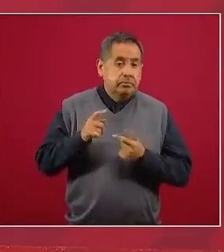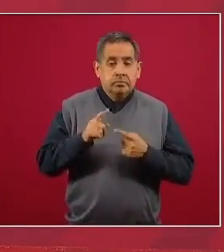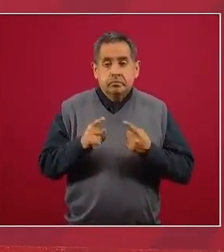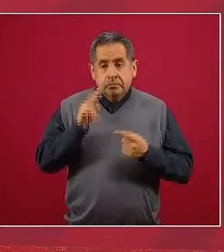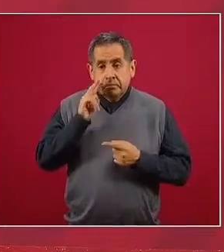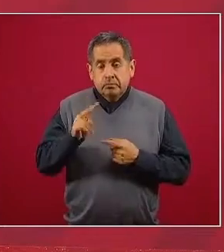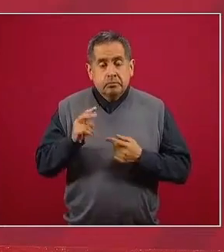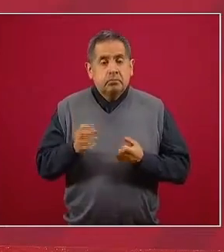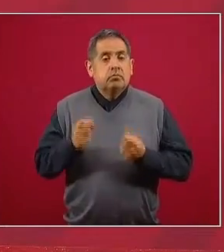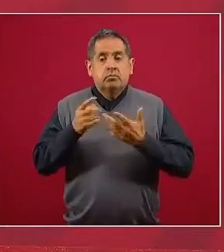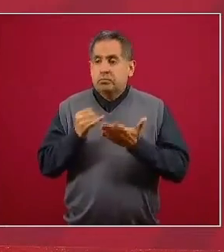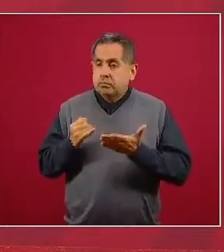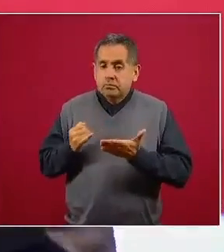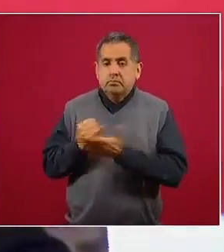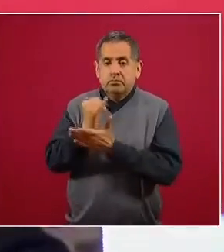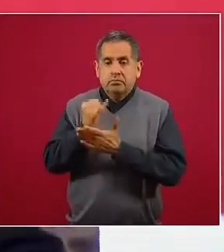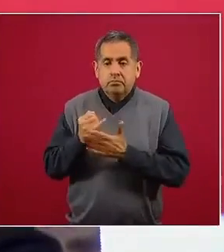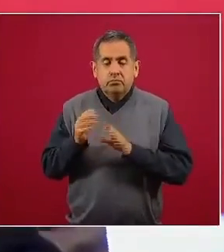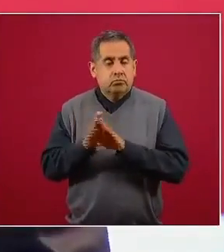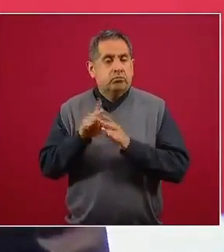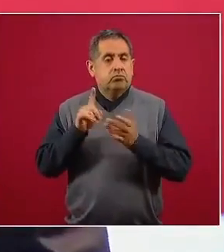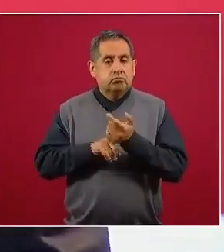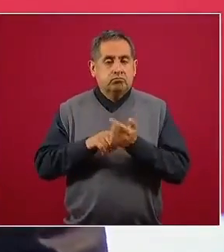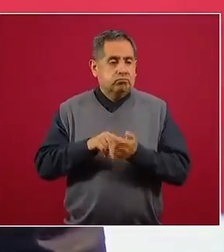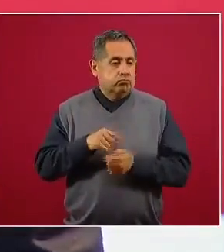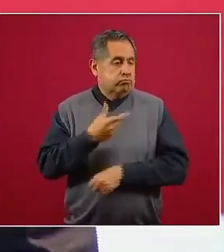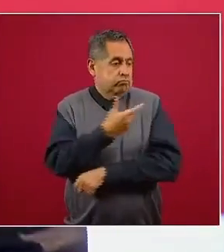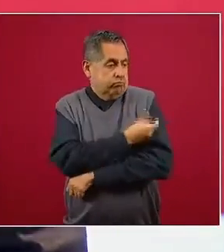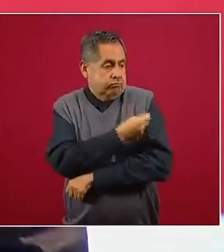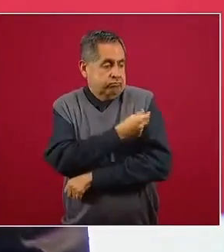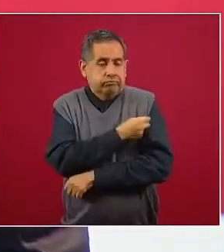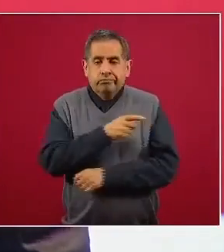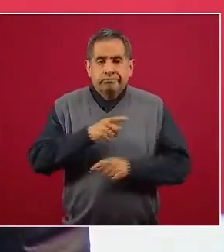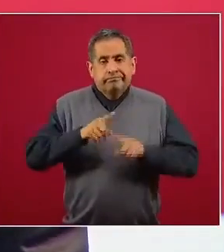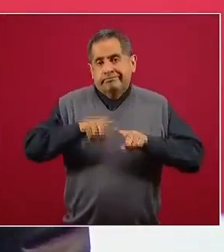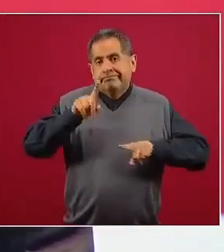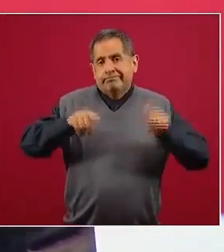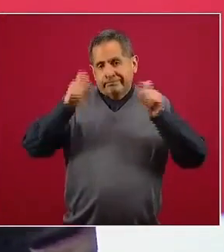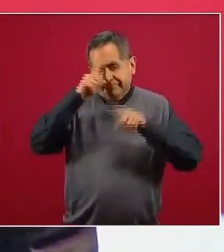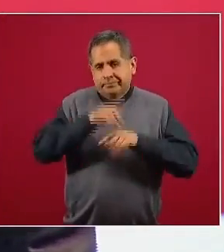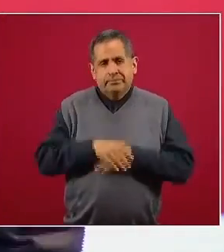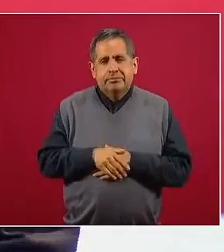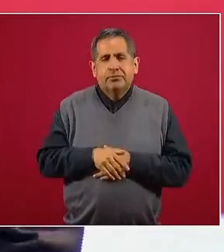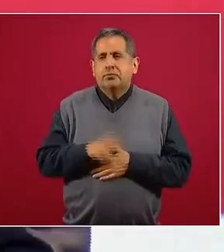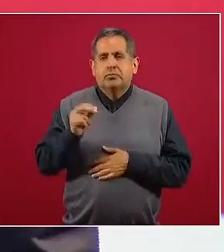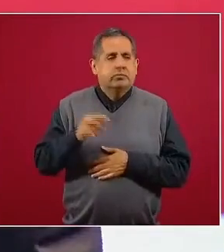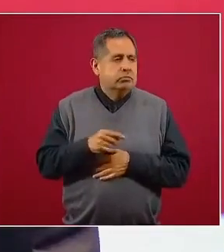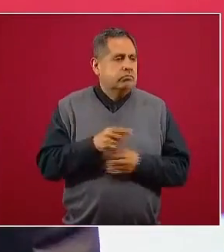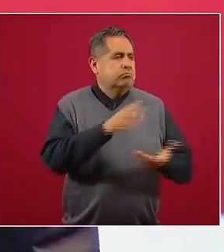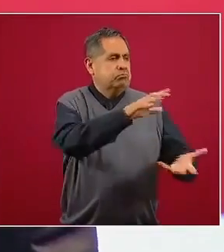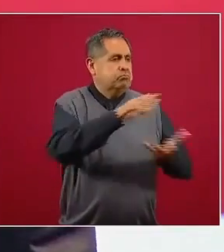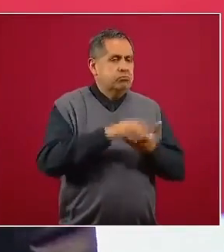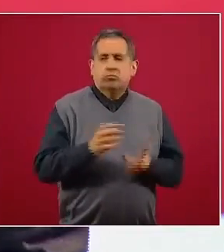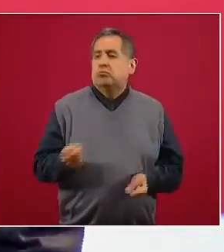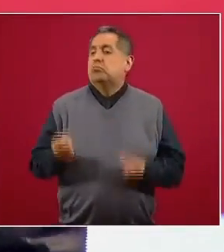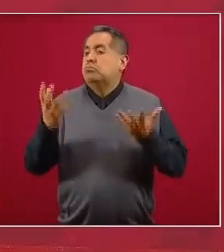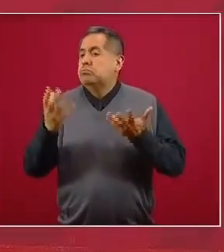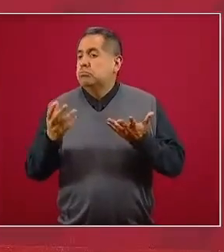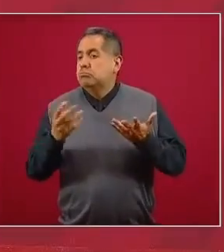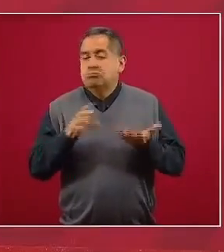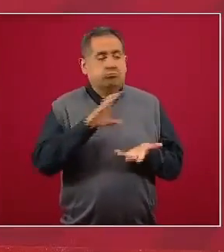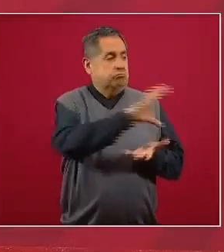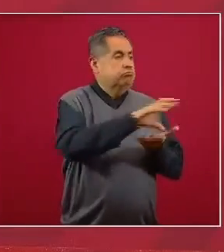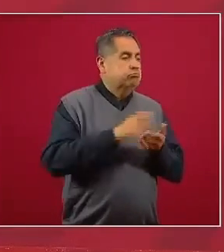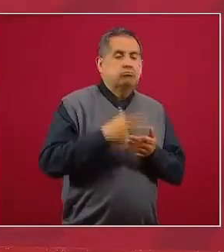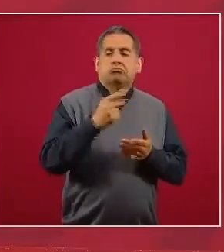puede ver, las decisiones sobre vacunación son bastante más complejas que solo decir cuenten a la población y